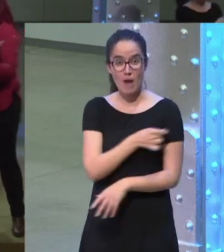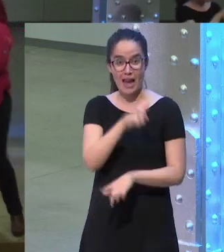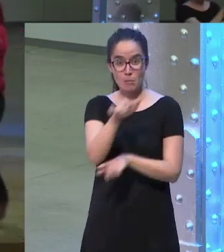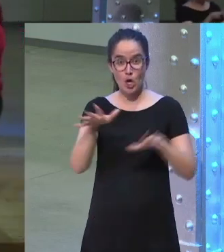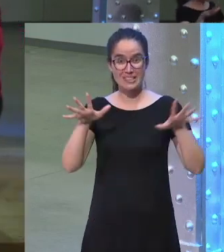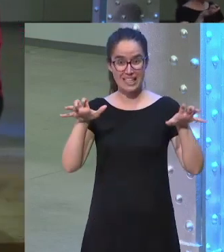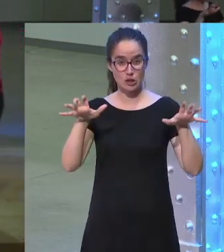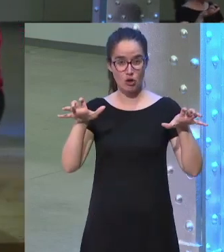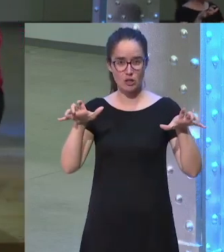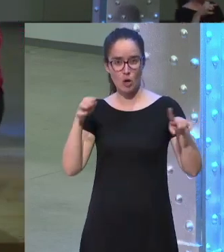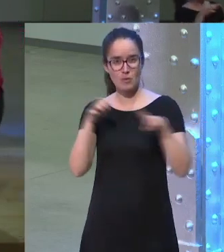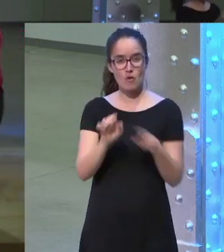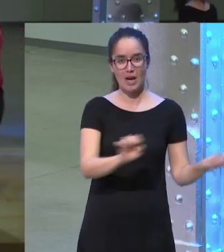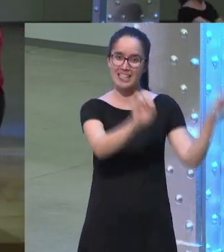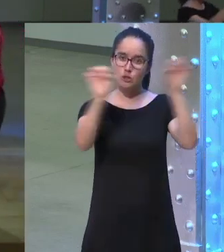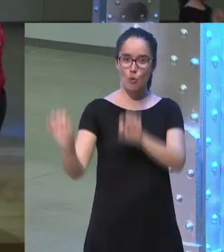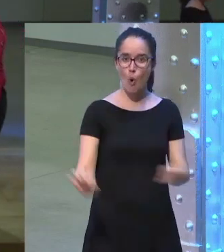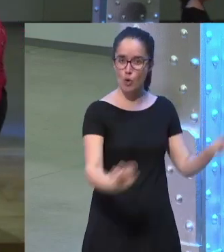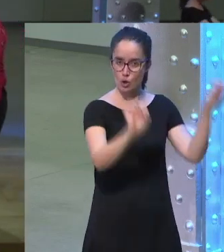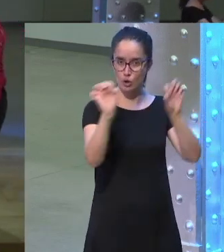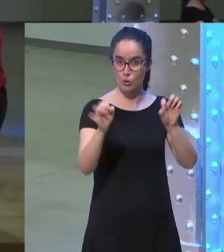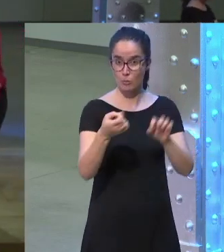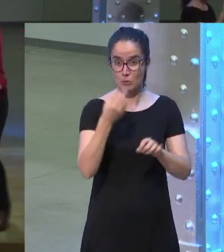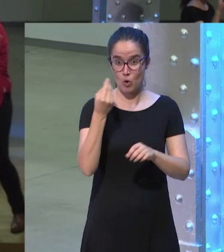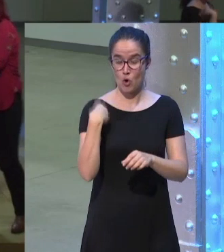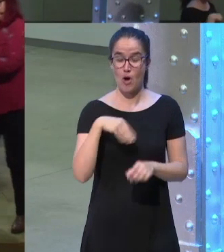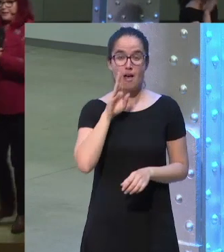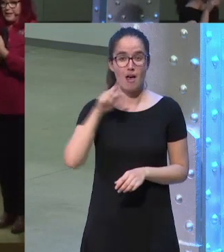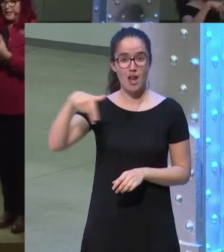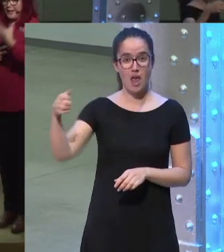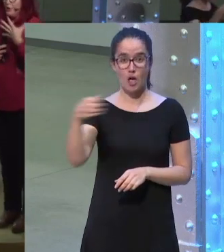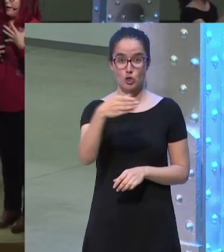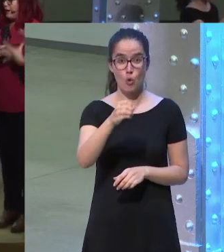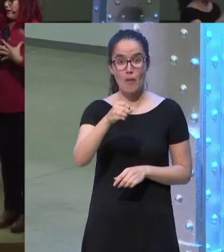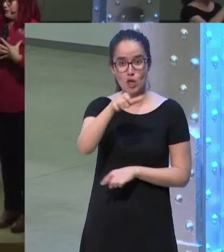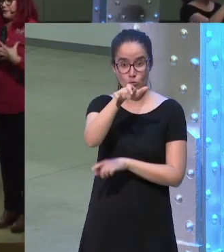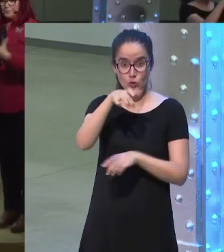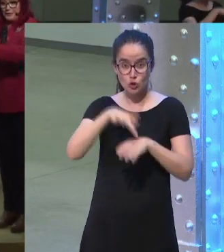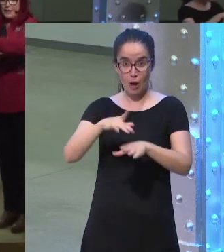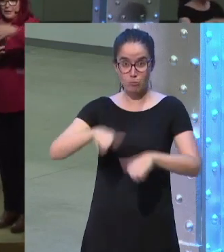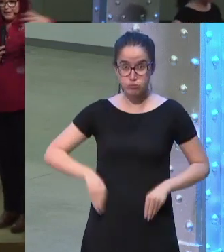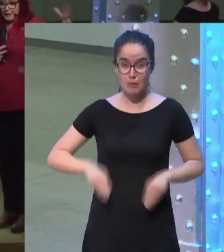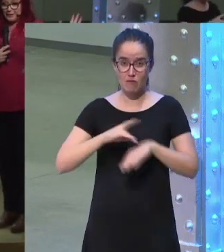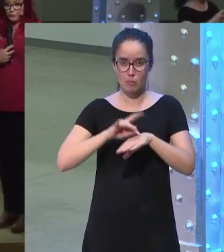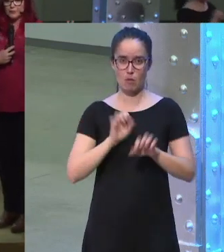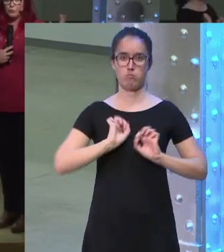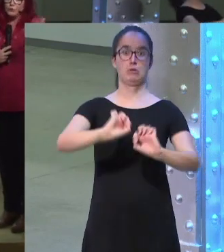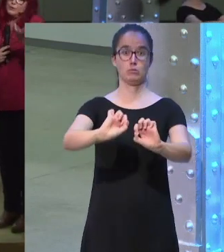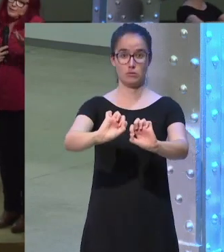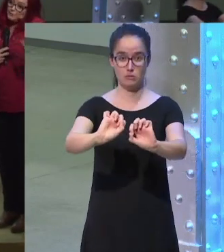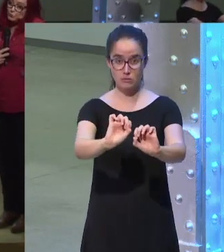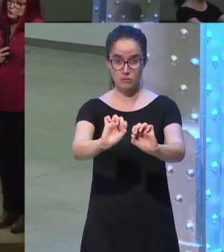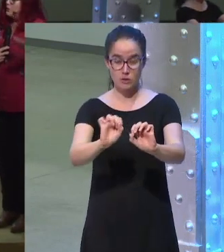sensores para que hagan de escudo, en el sentido de que nos ha dicho Nacho, de que cuando la enfermedad llegue a él, ellos la paren y la van a parar, van a hacer un